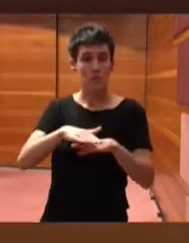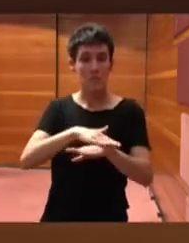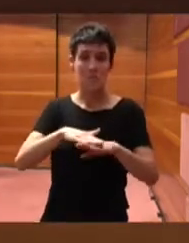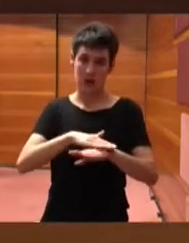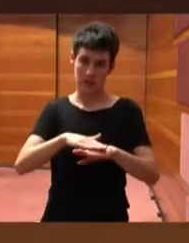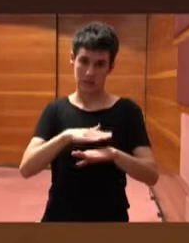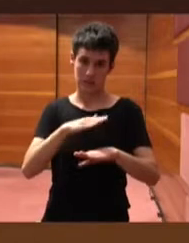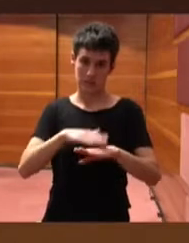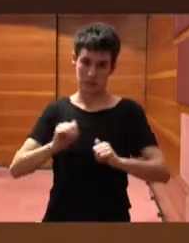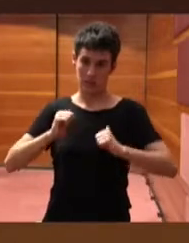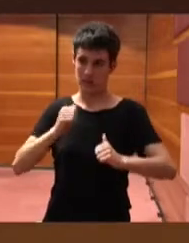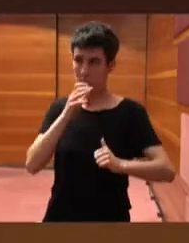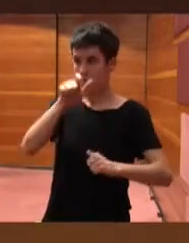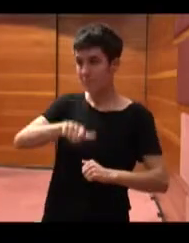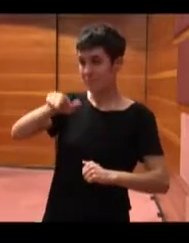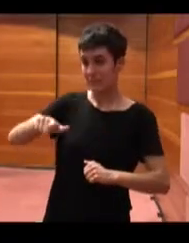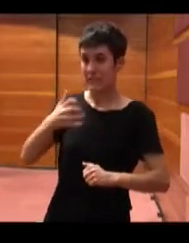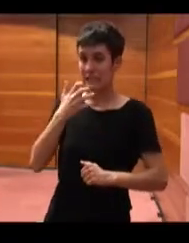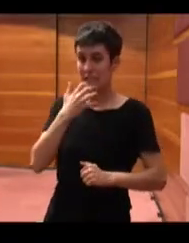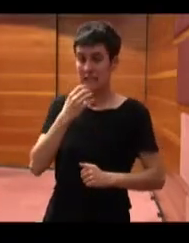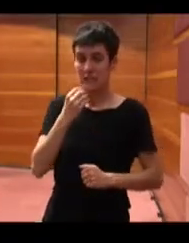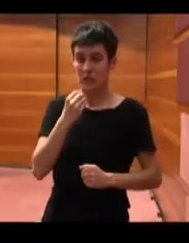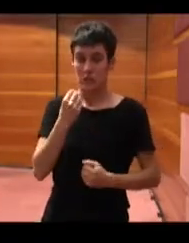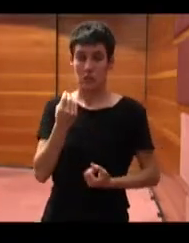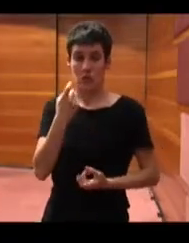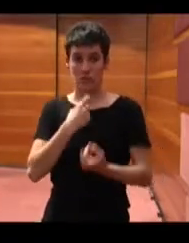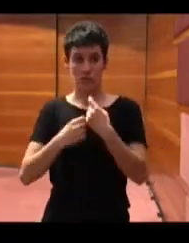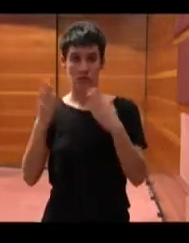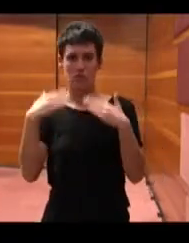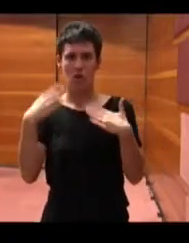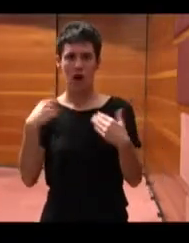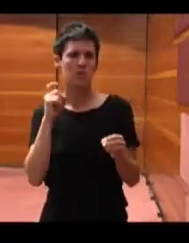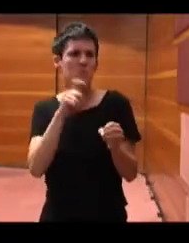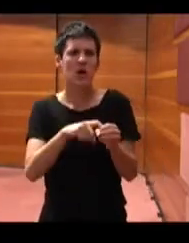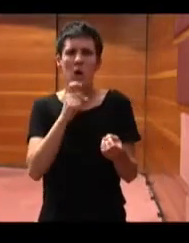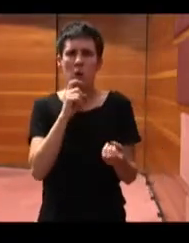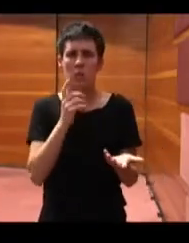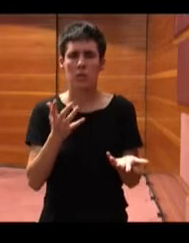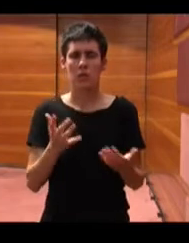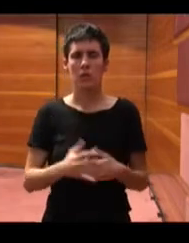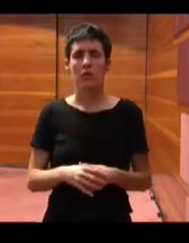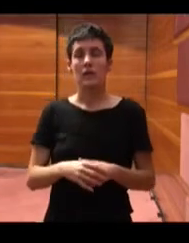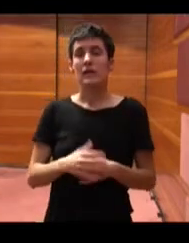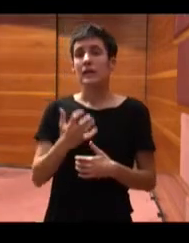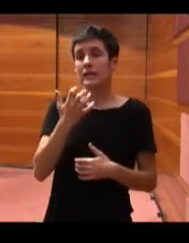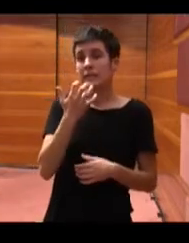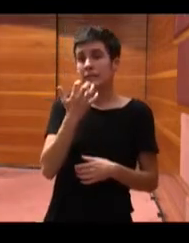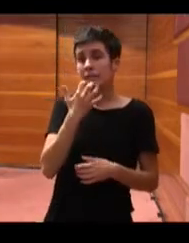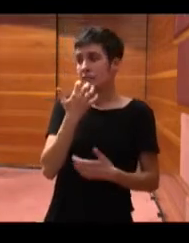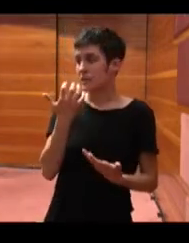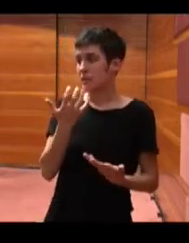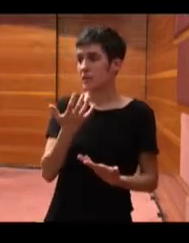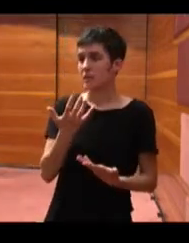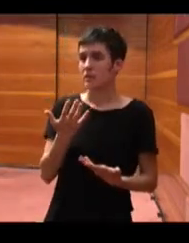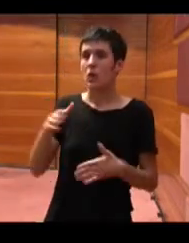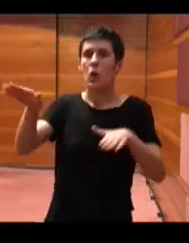no informada va a ser difícil que pueda participar con suficiente conocimiento de causa. Si le llamamos a participar, no sé, en